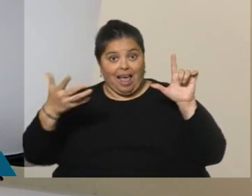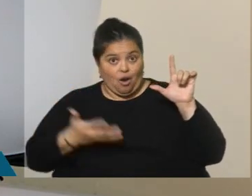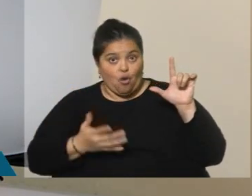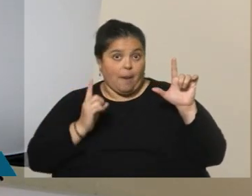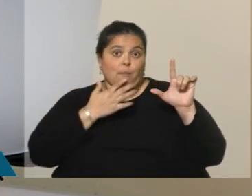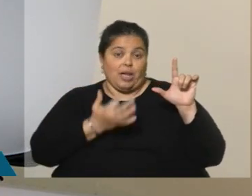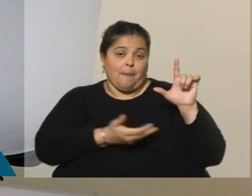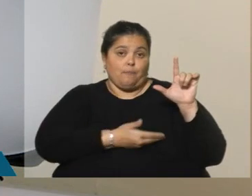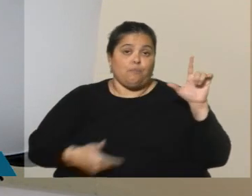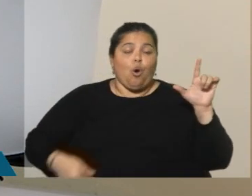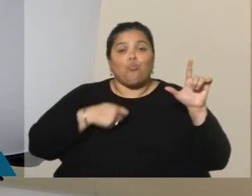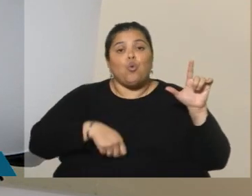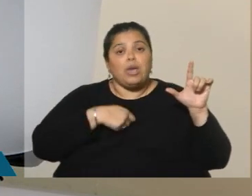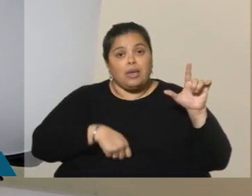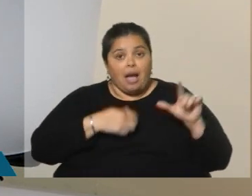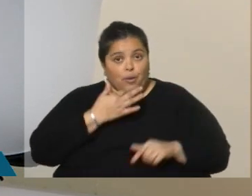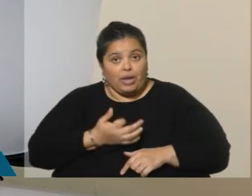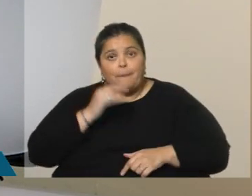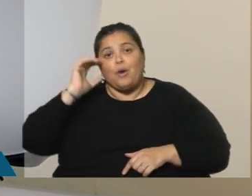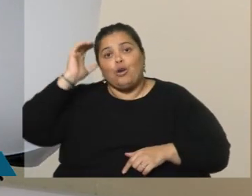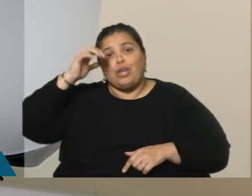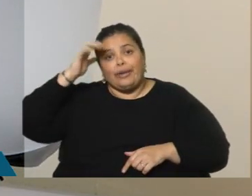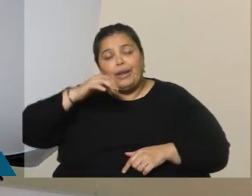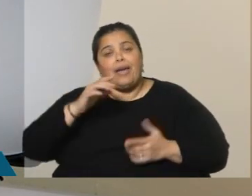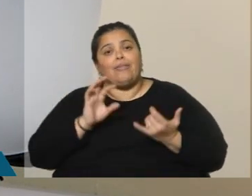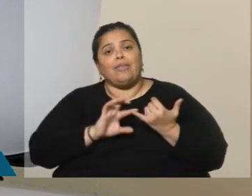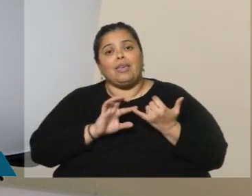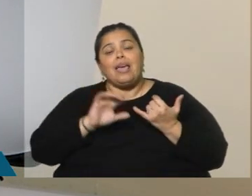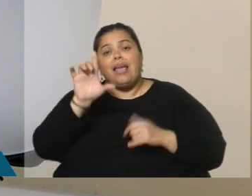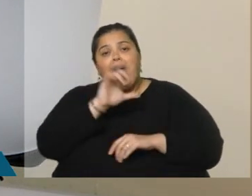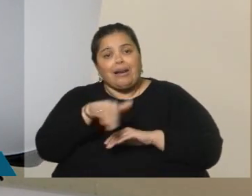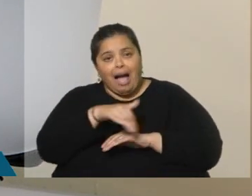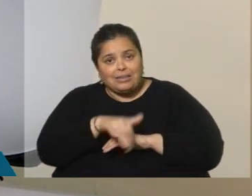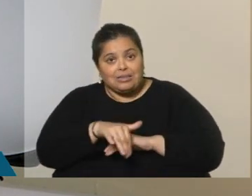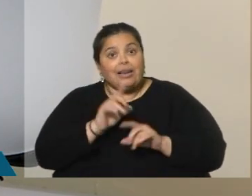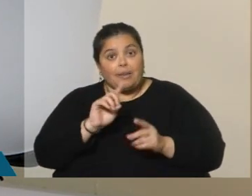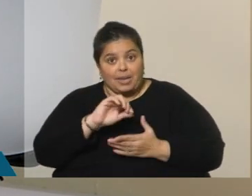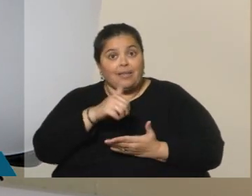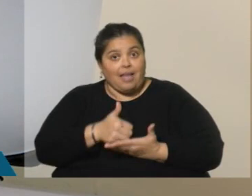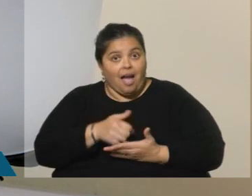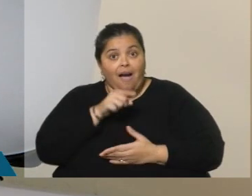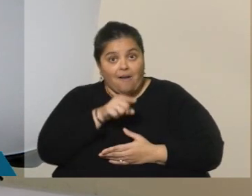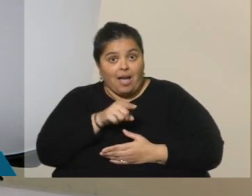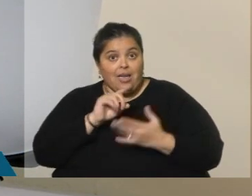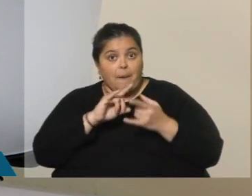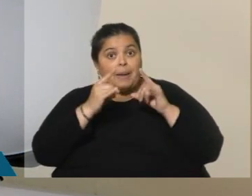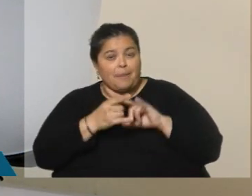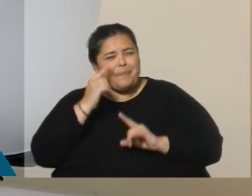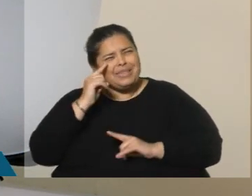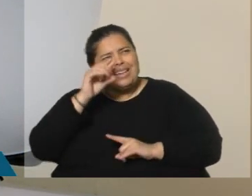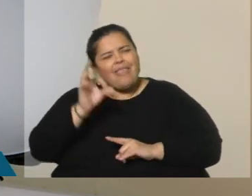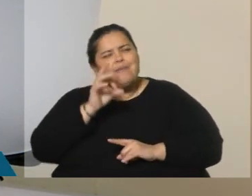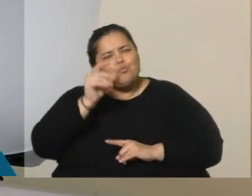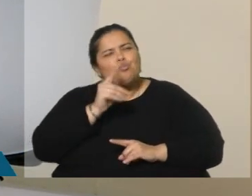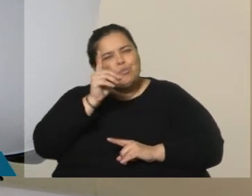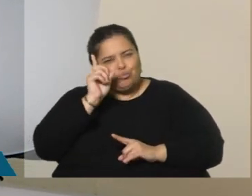presidentes como Mujica por ejemplo sanguinetti la calle Herrera que estaba también en ese en el parlamento creo que era diputado de la